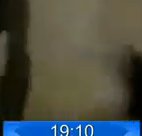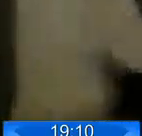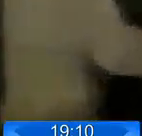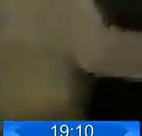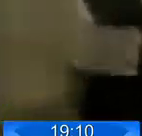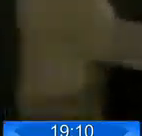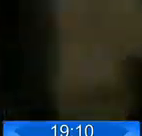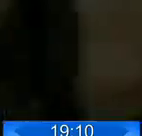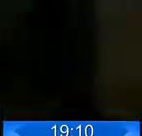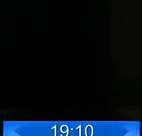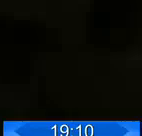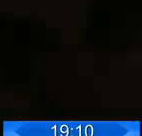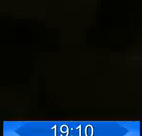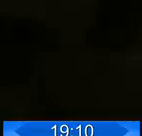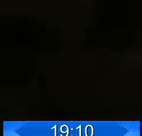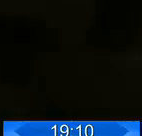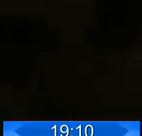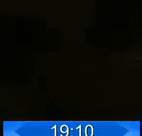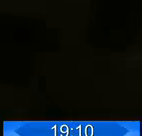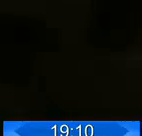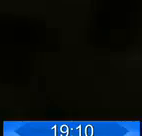se sintió.